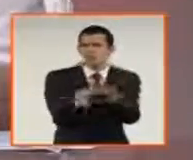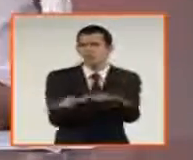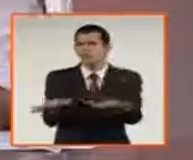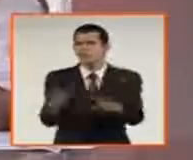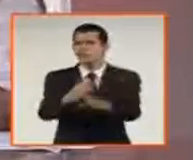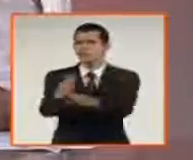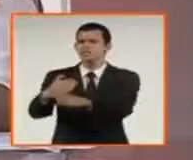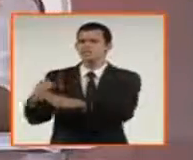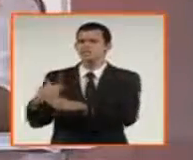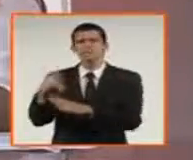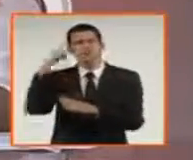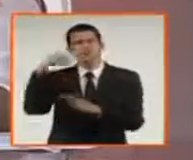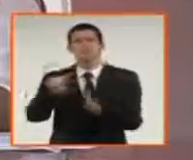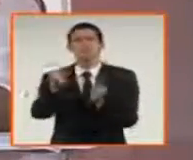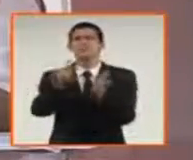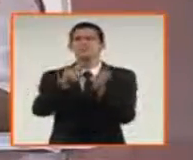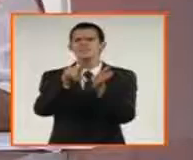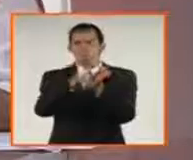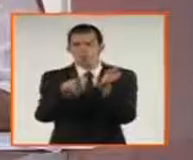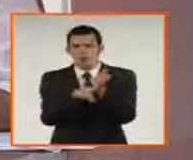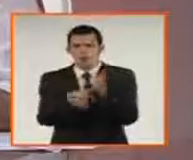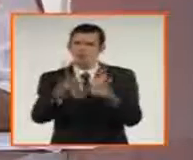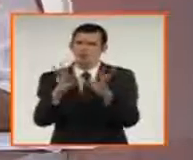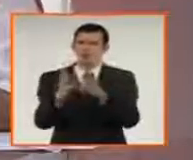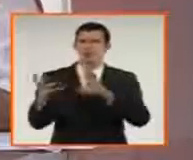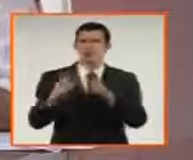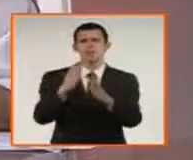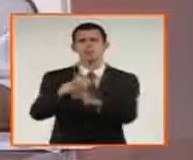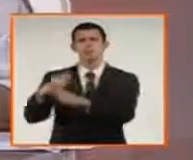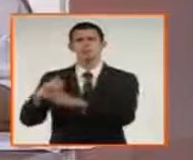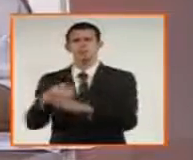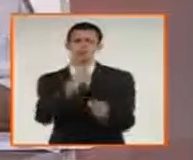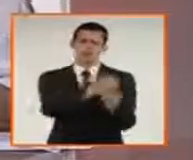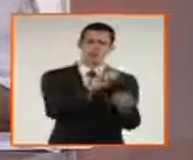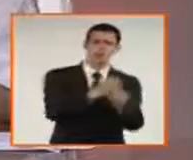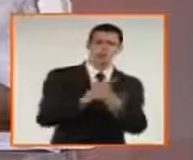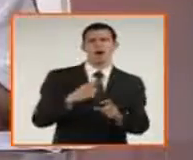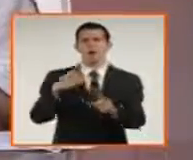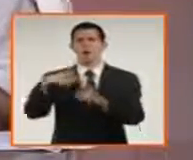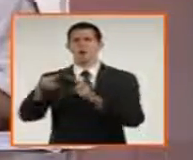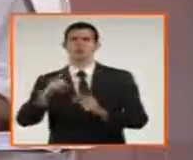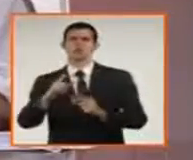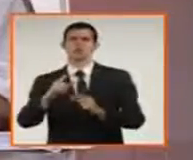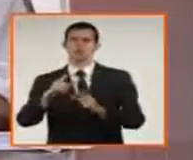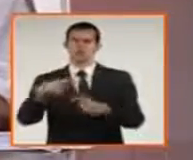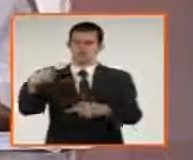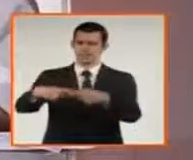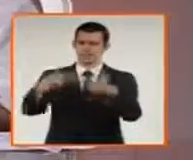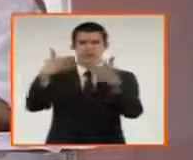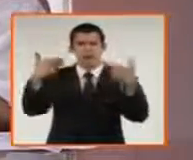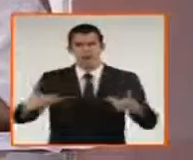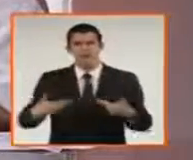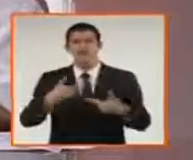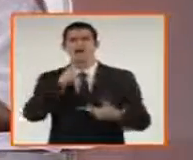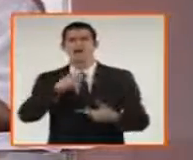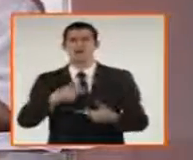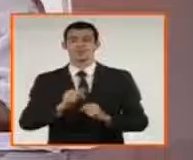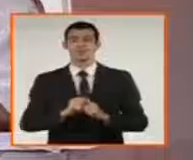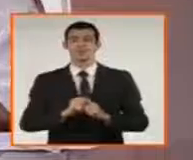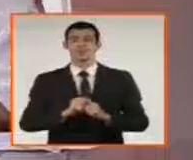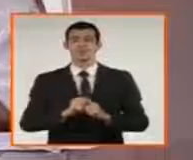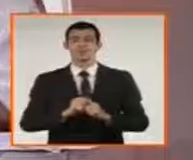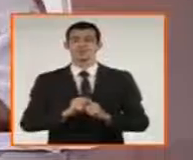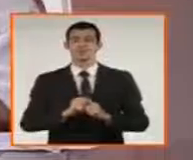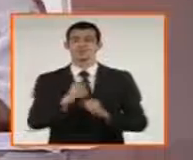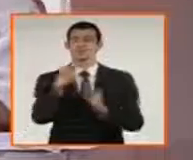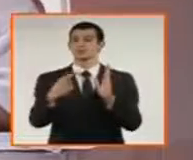ejemplo, en el mismo ámbito, por ejemplo, del derecho civil, el derecho a la herencia es el primer gran